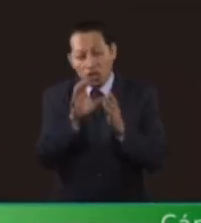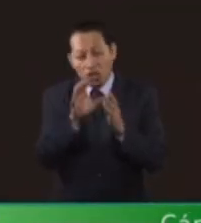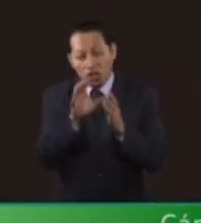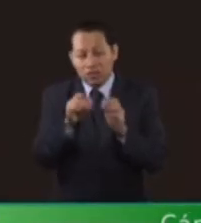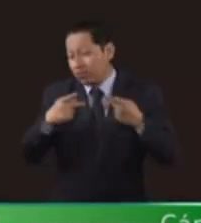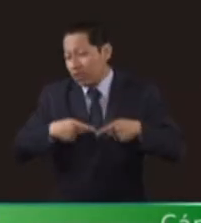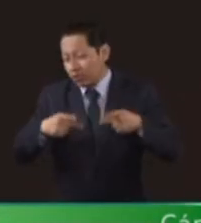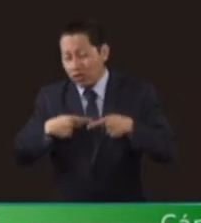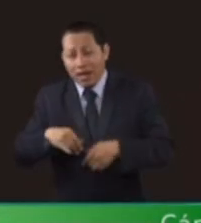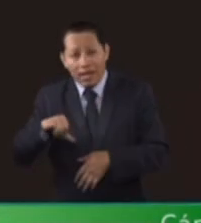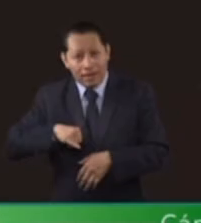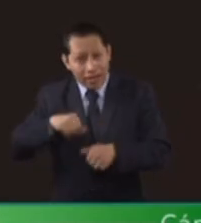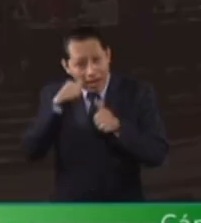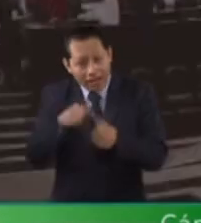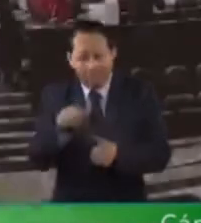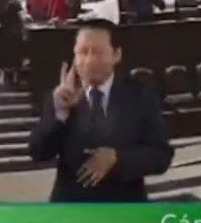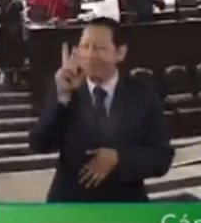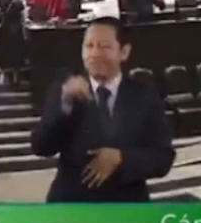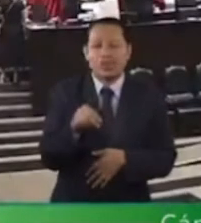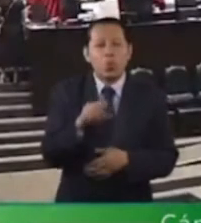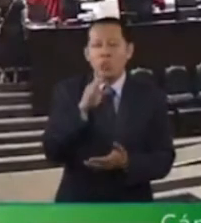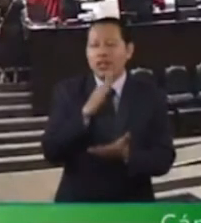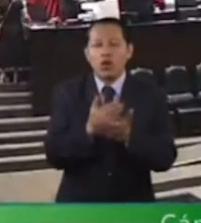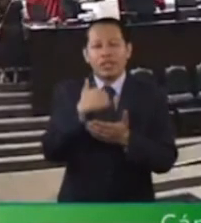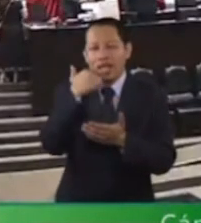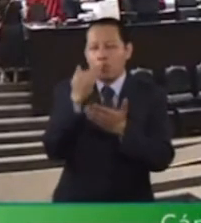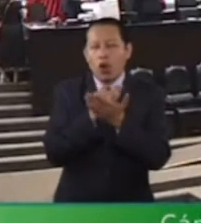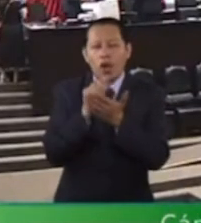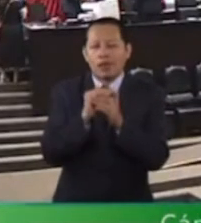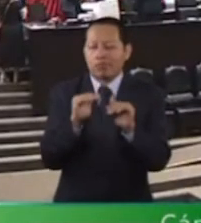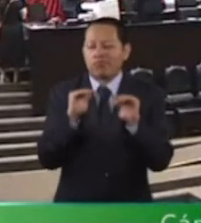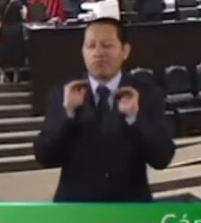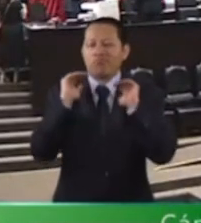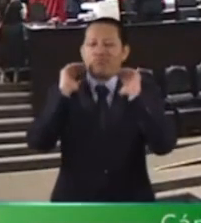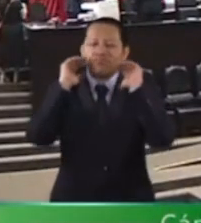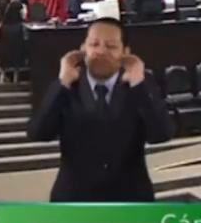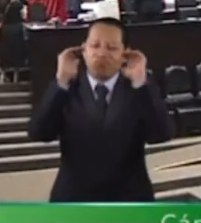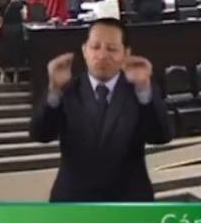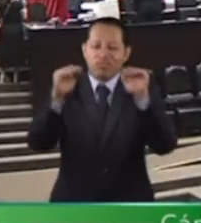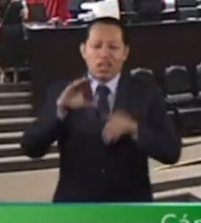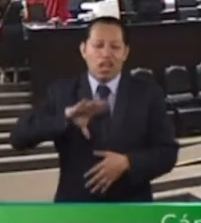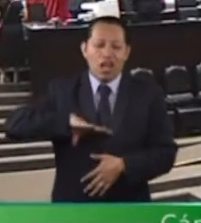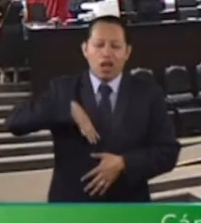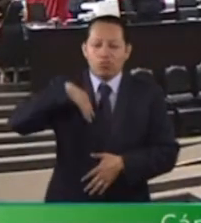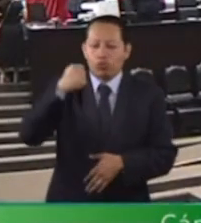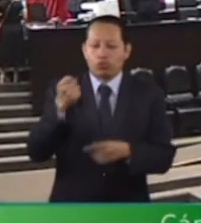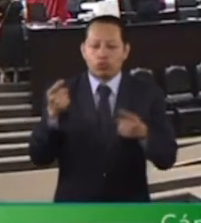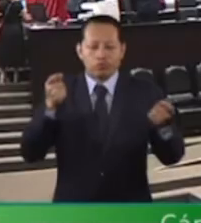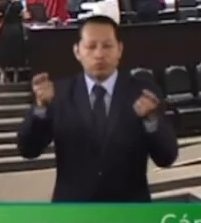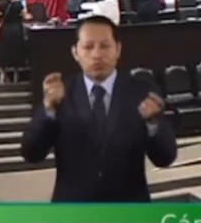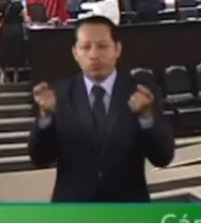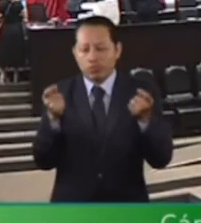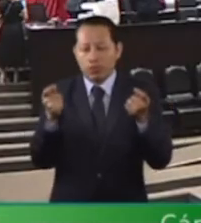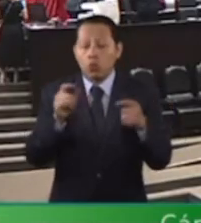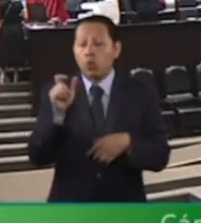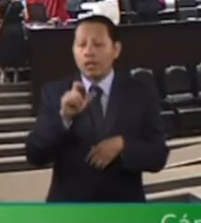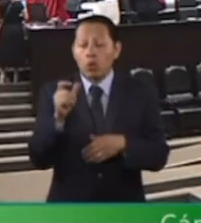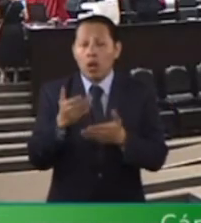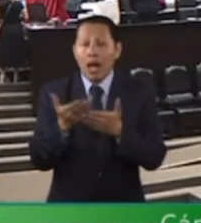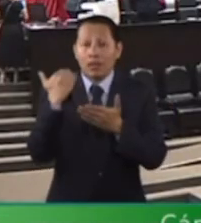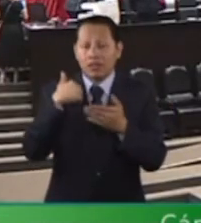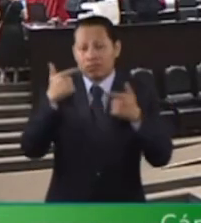es quieren es asegurar su supremacía su acumulación y abuso de poder cuando eran oposición